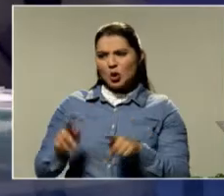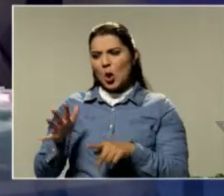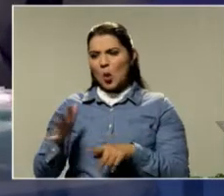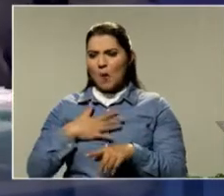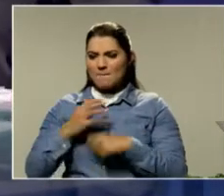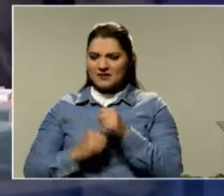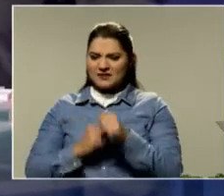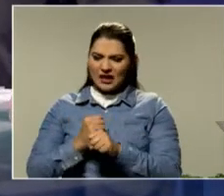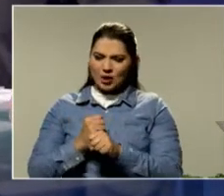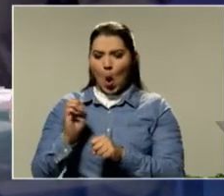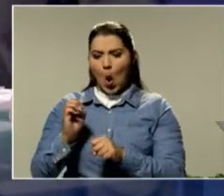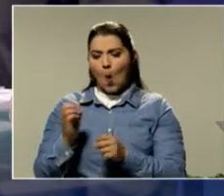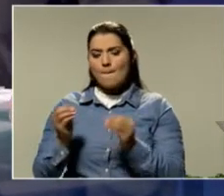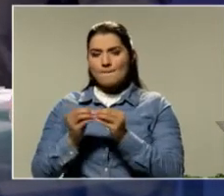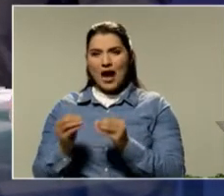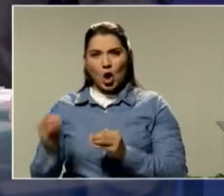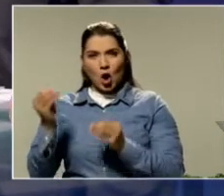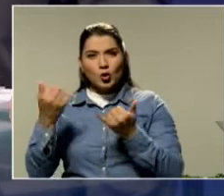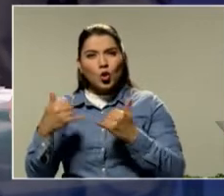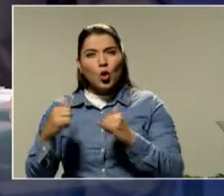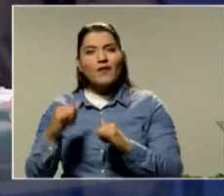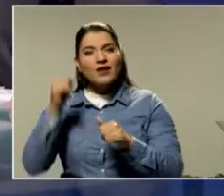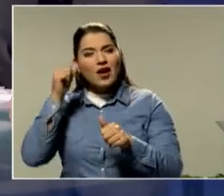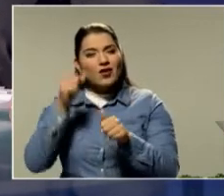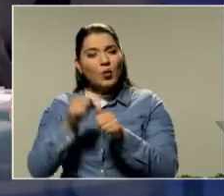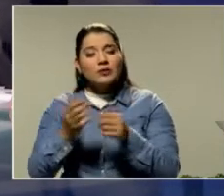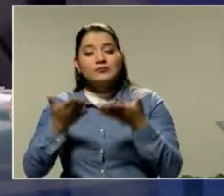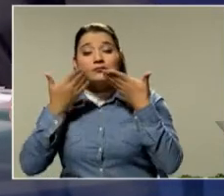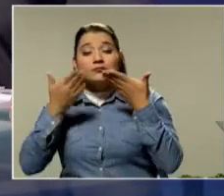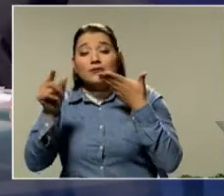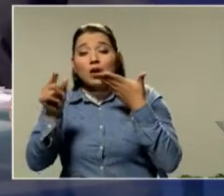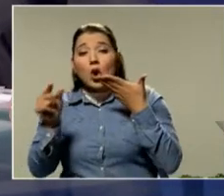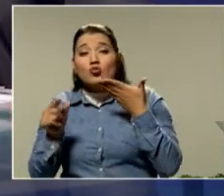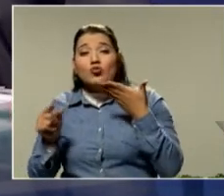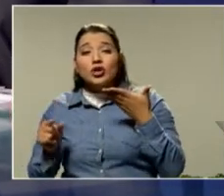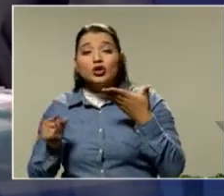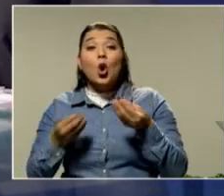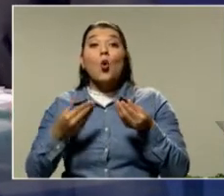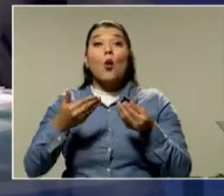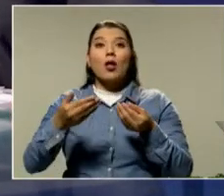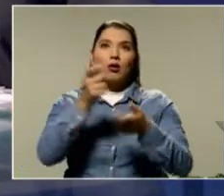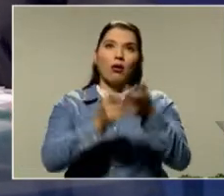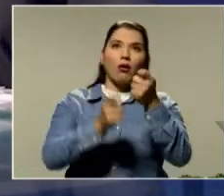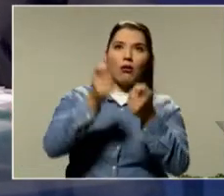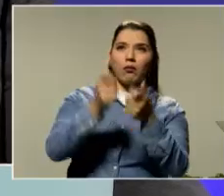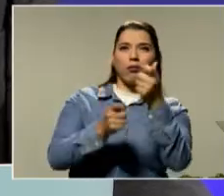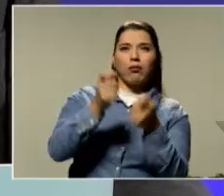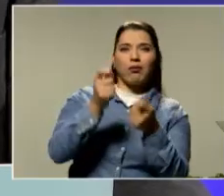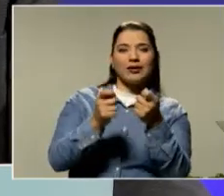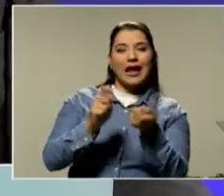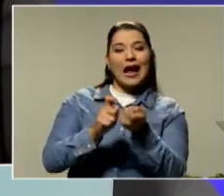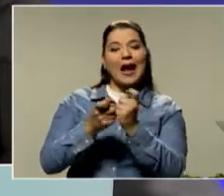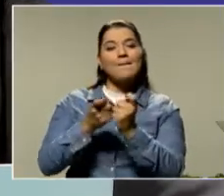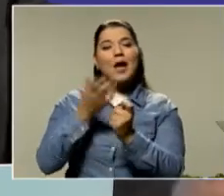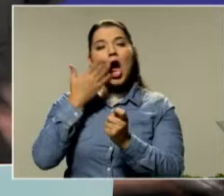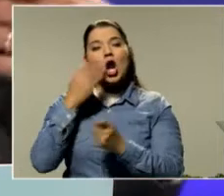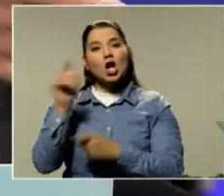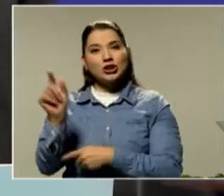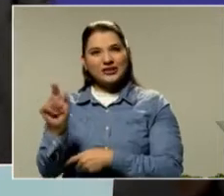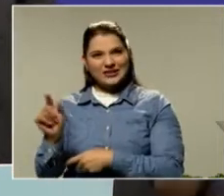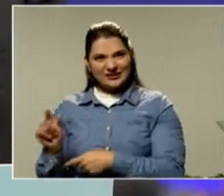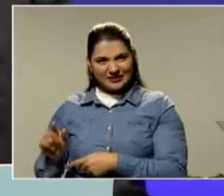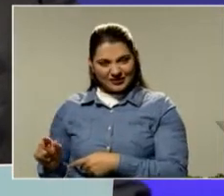recordará el olor de los ríos en el Valle Central durante la cosecha de café. Sí. ¿Verdad? Que era aquella fetidez cuando la gente